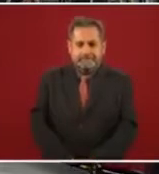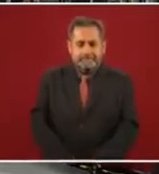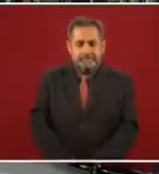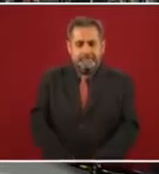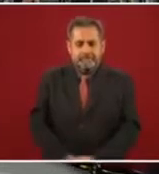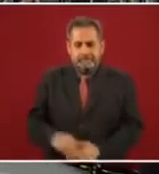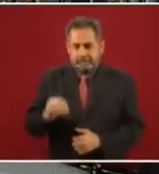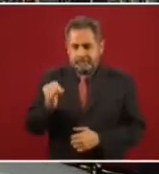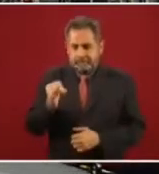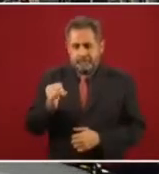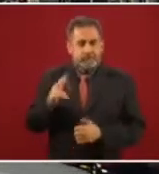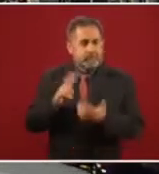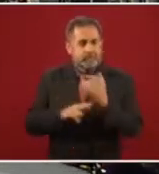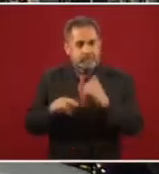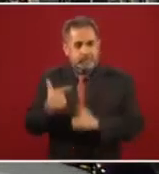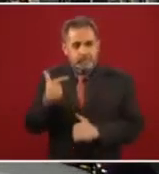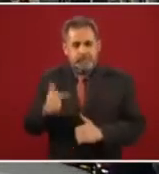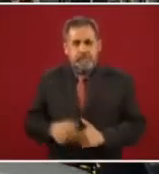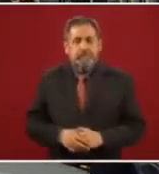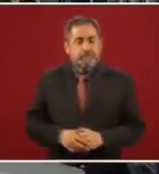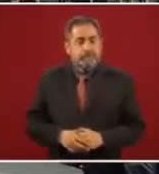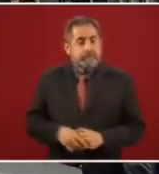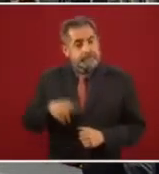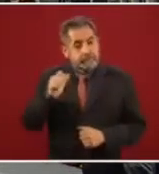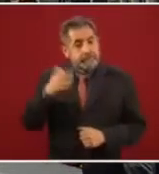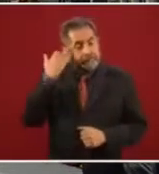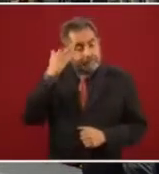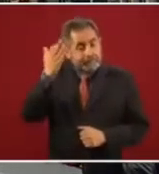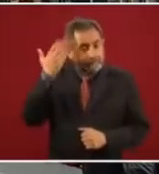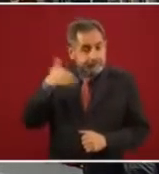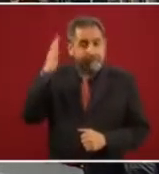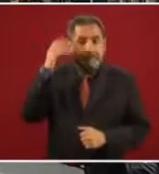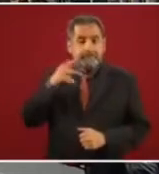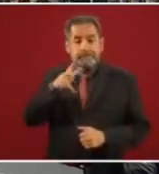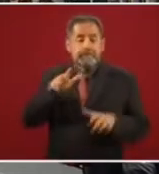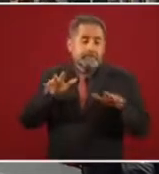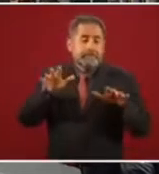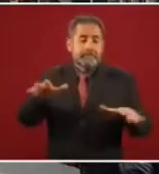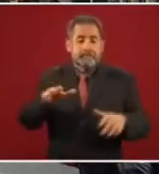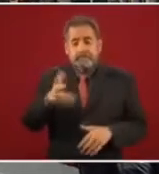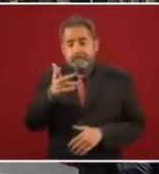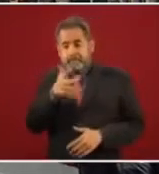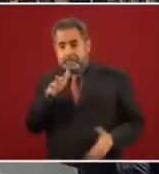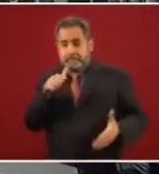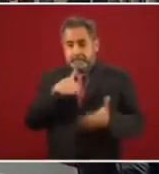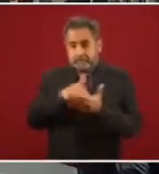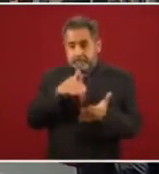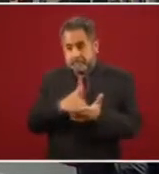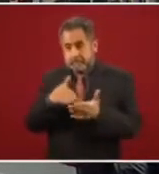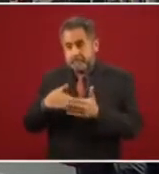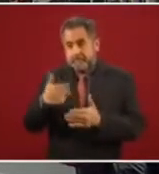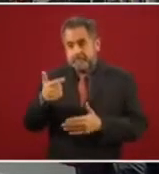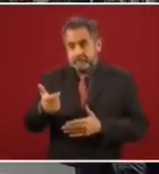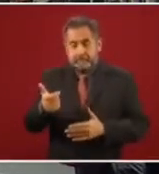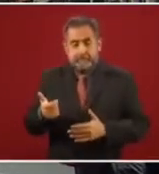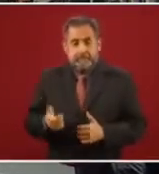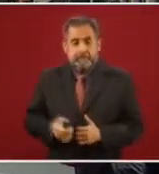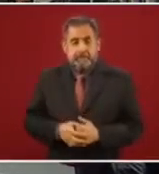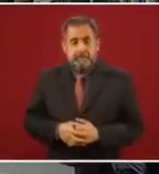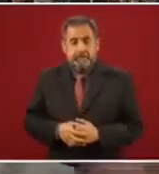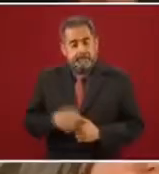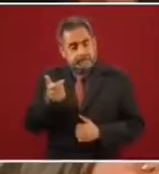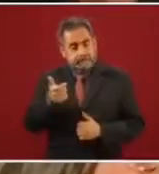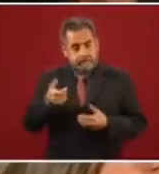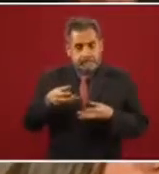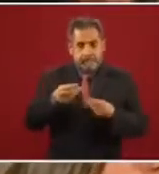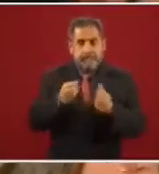Junio de 2012. En ese entonces se calculaba que el avión podría costar hasta 10,000 millones de pesos, el